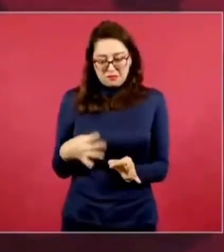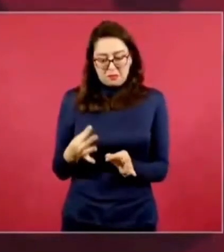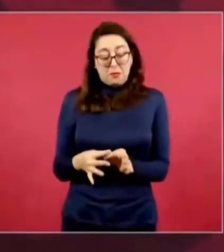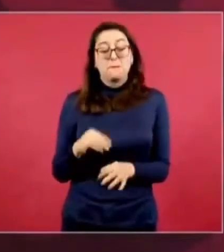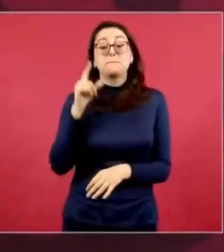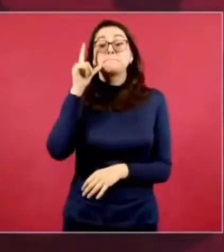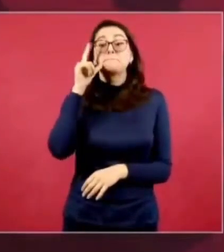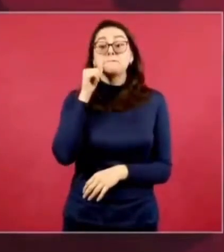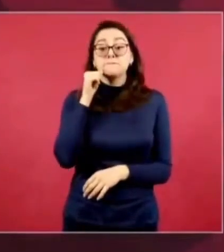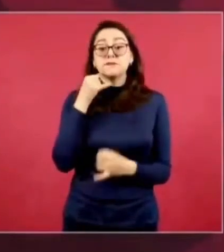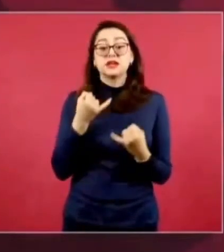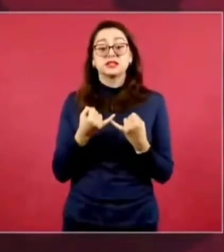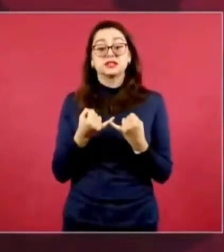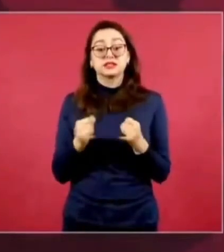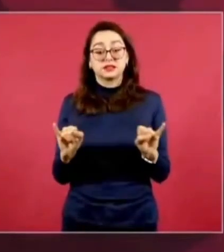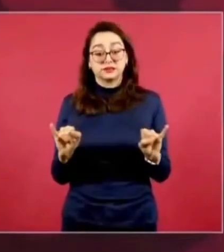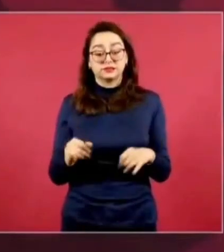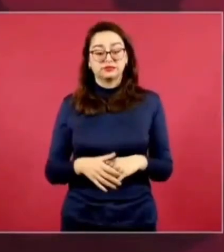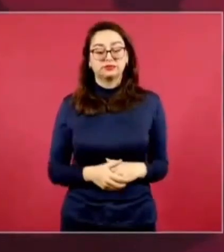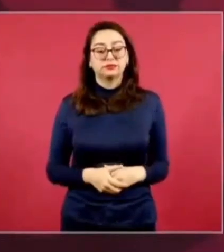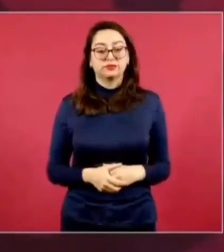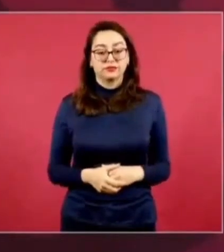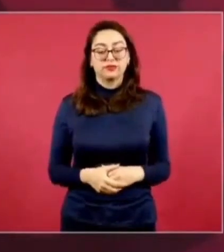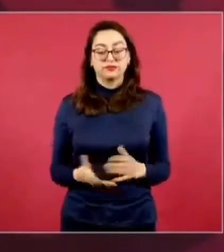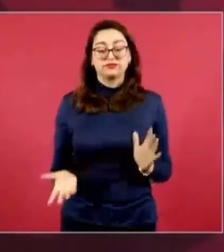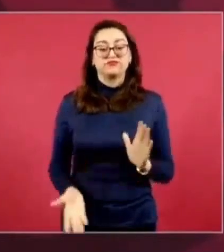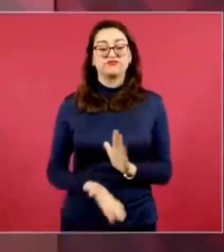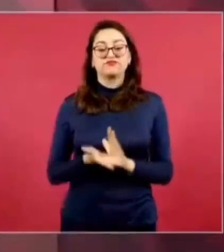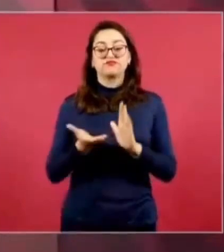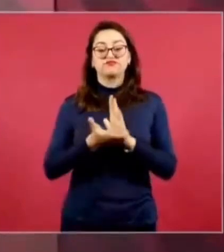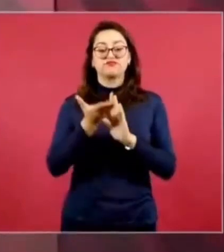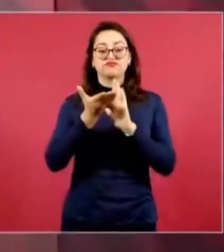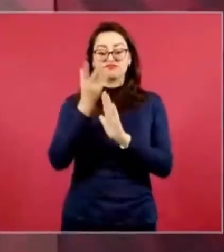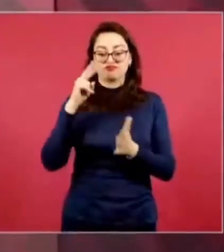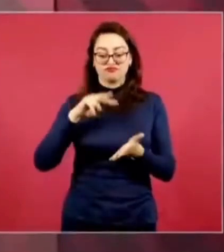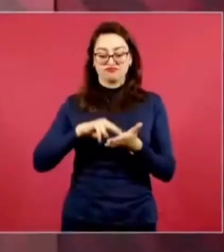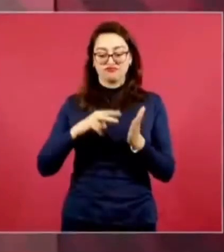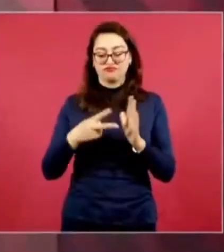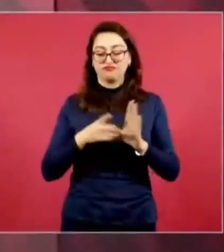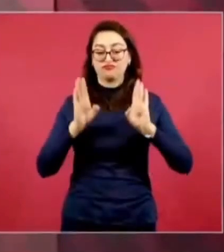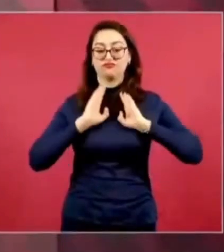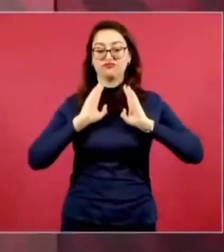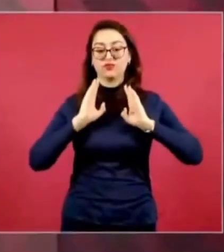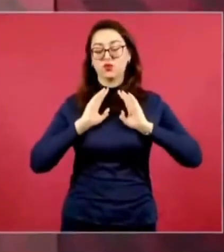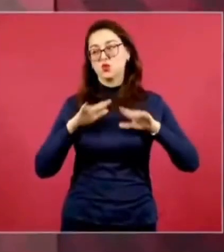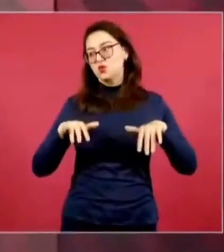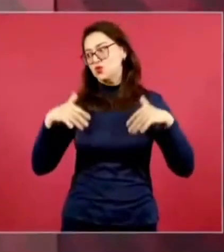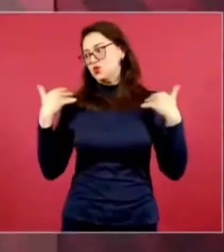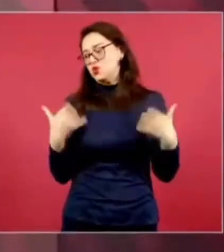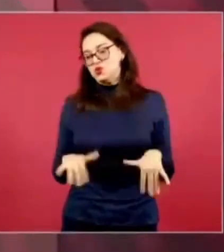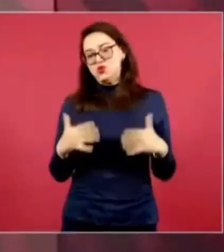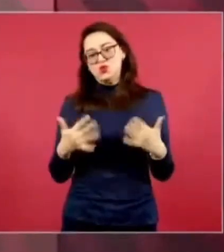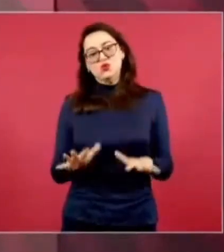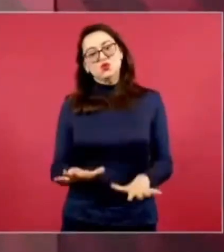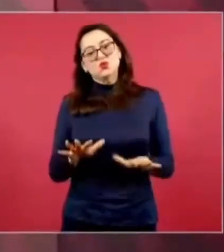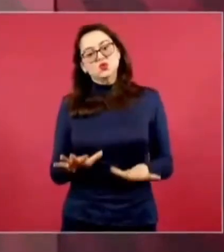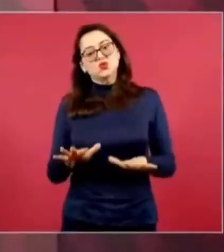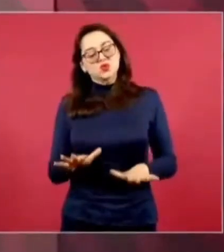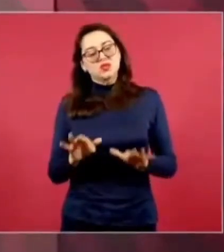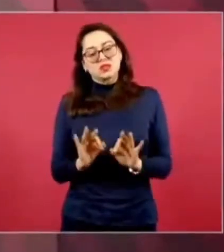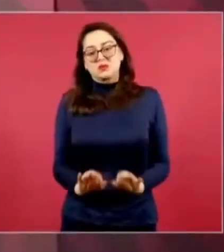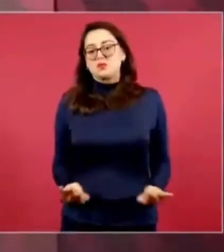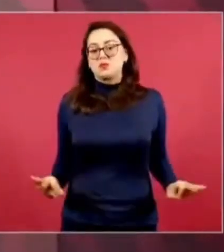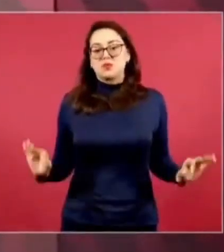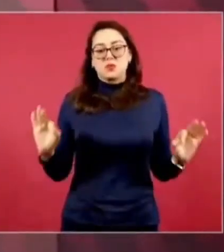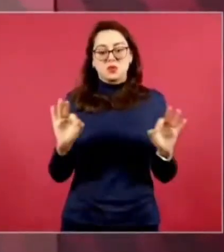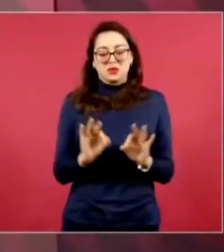mañana los ingenieros militares pero es todo un acontecimiento estamos hablando bueno Quienes son